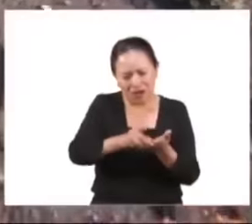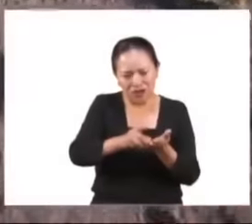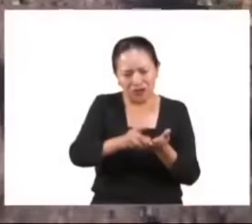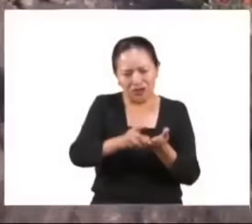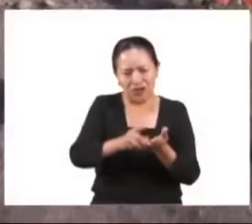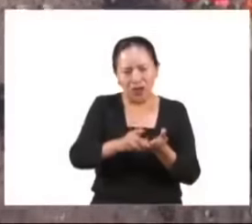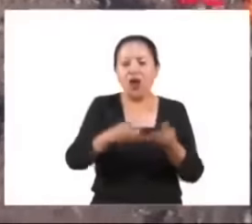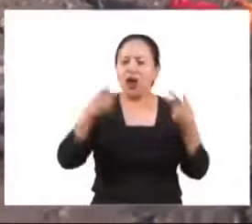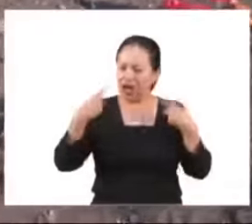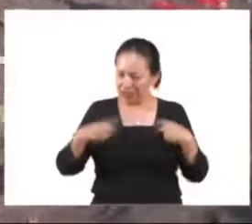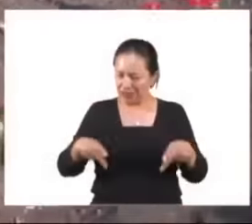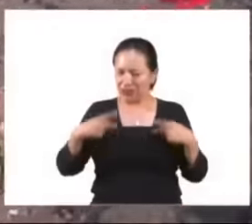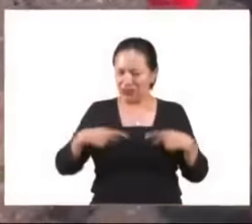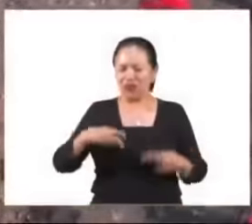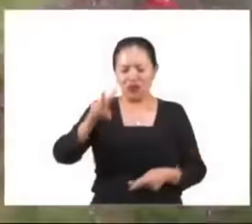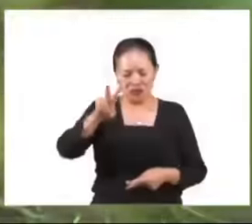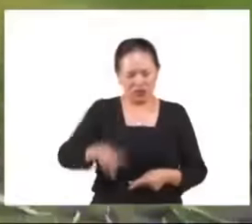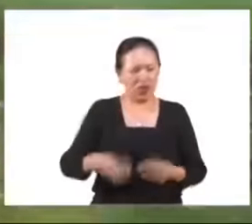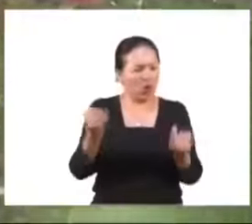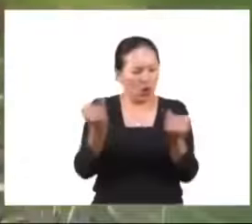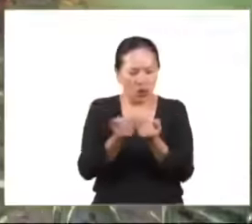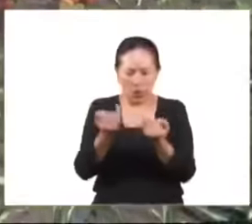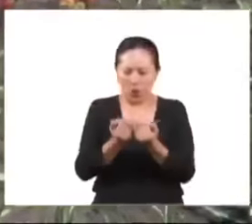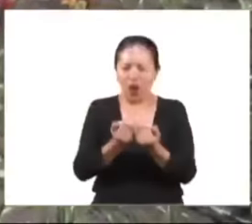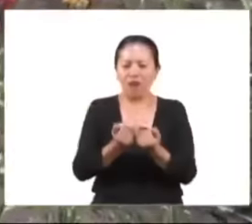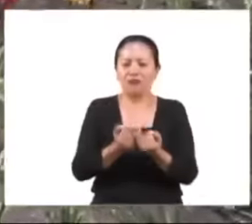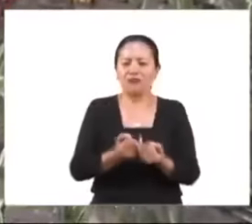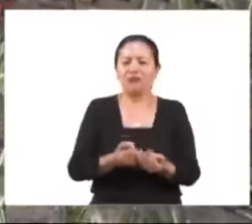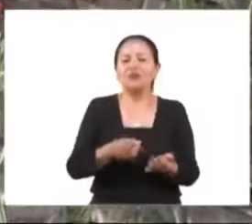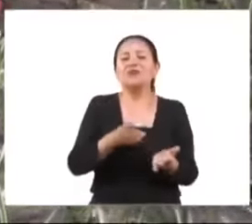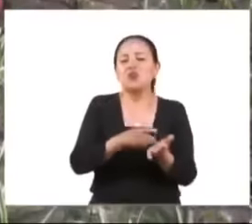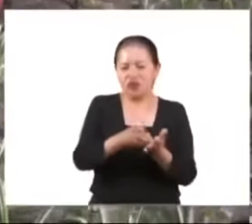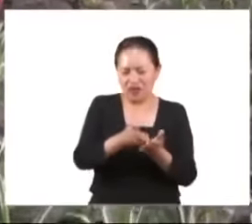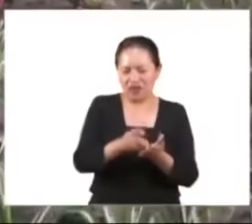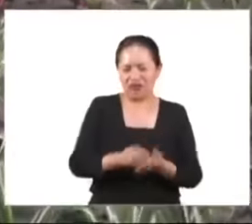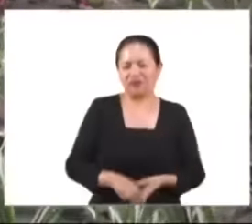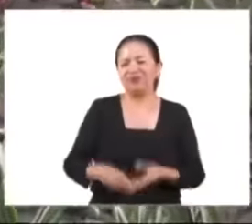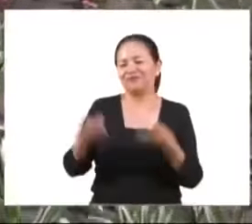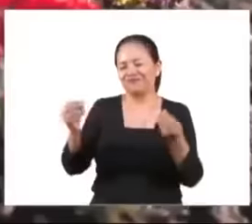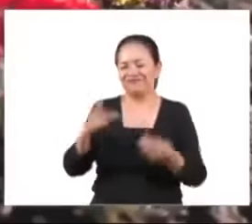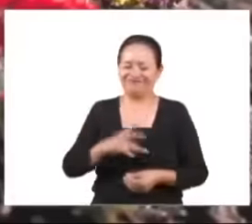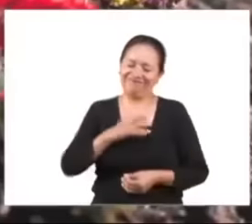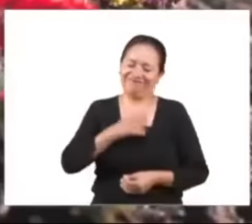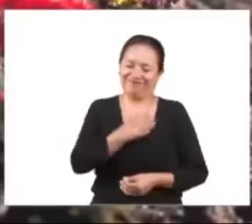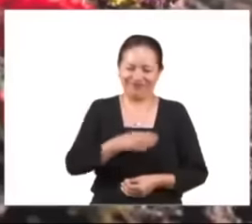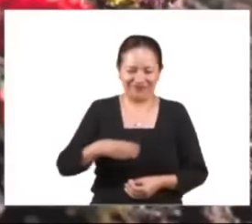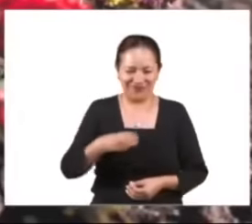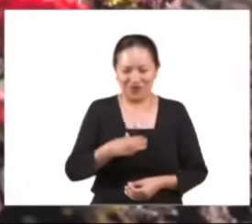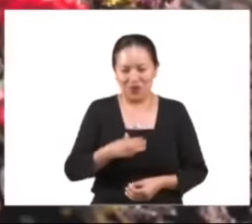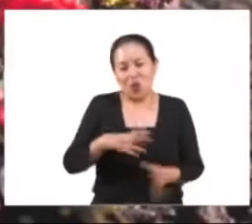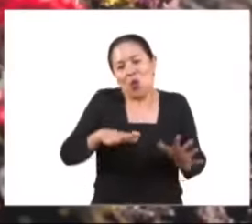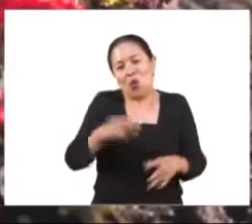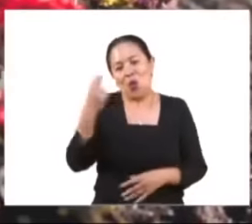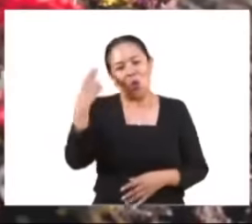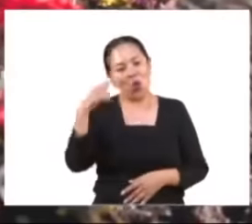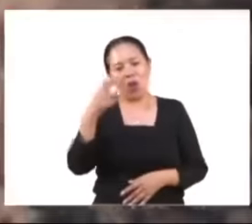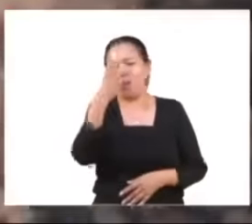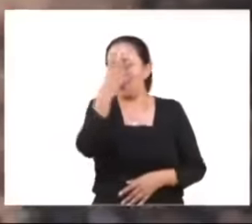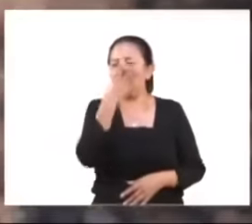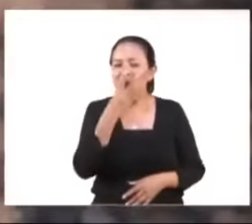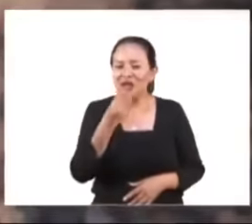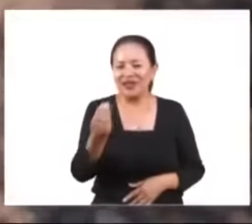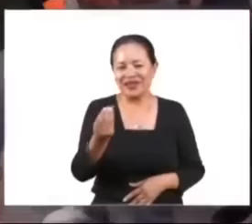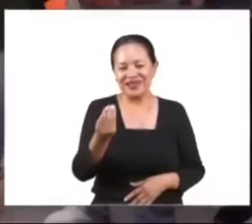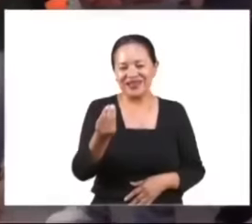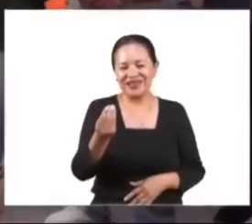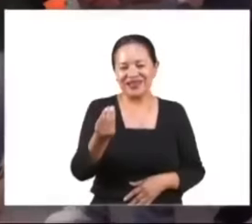habitantes de la ciudad También tienen derecho a espacios públicos dignos así que me da mucho gusto estar aquí y además tiene un nombre maravilloso lo pusieron los habitantes